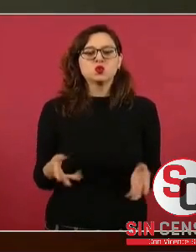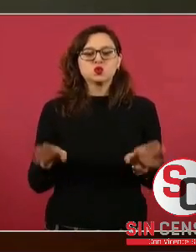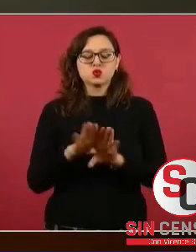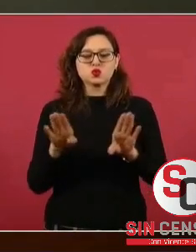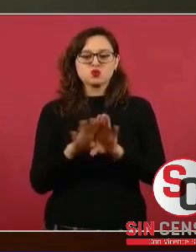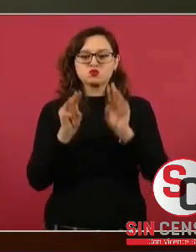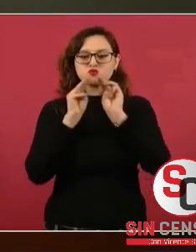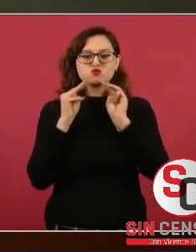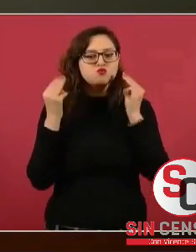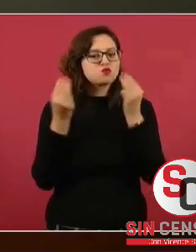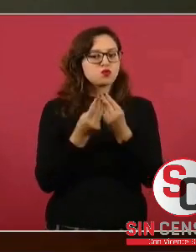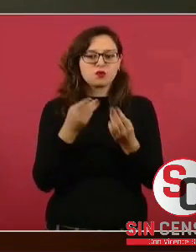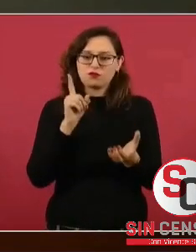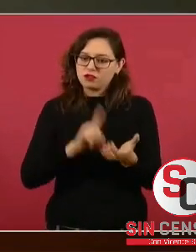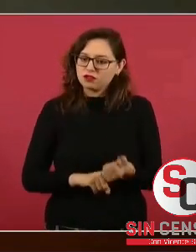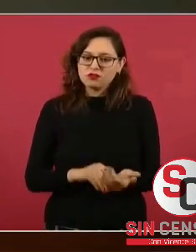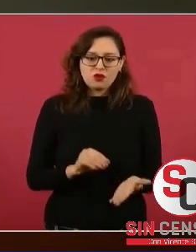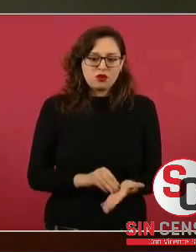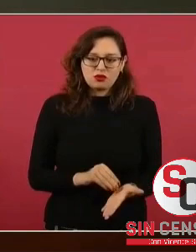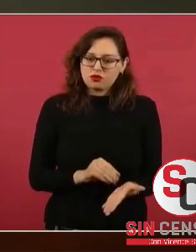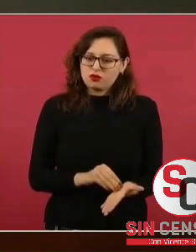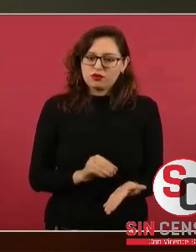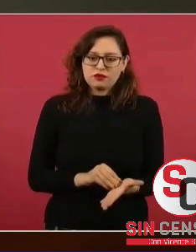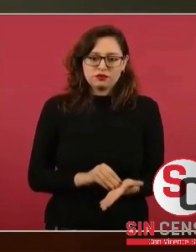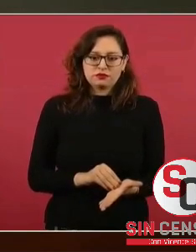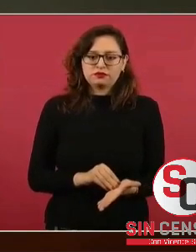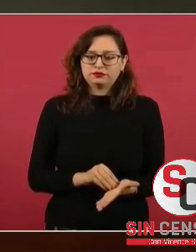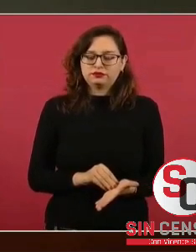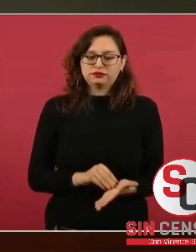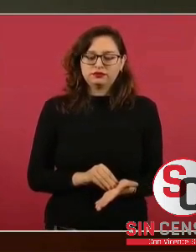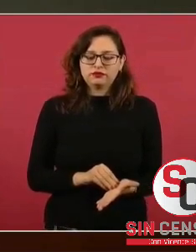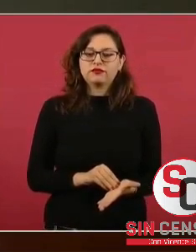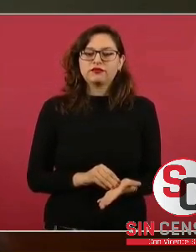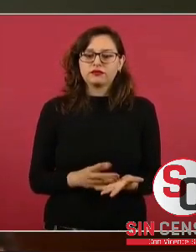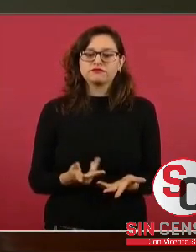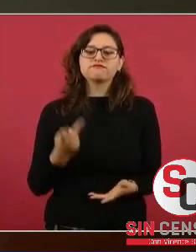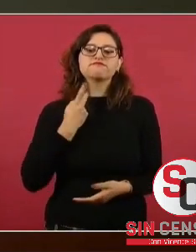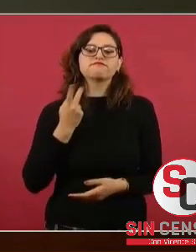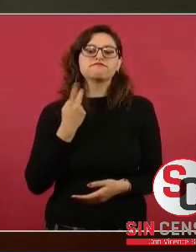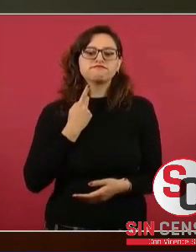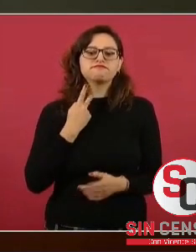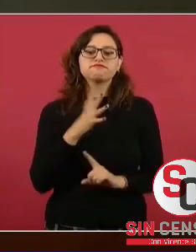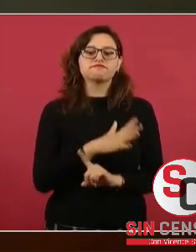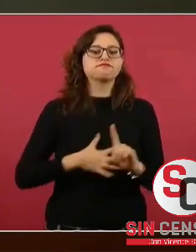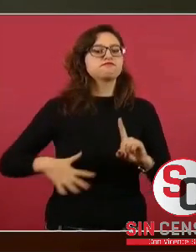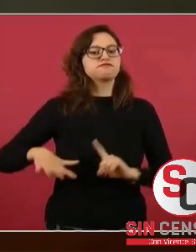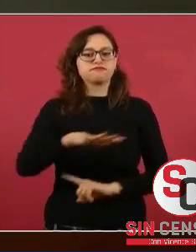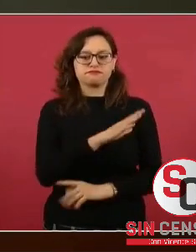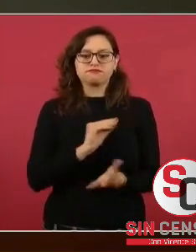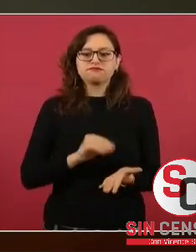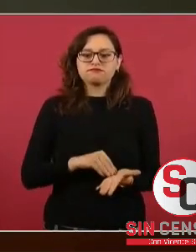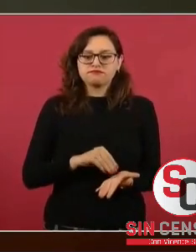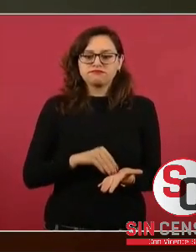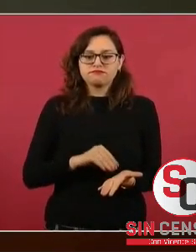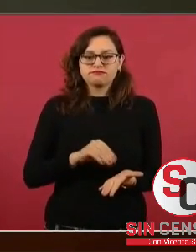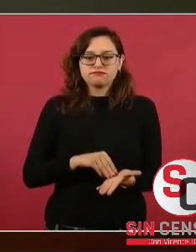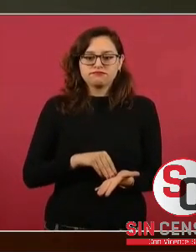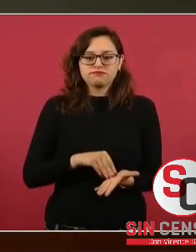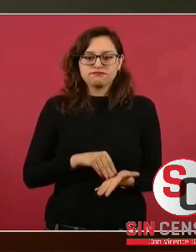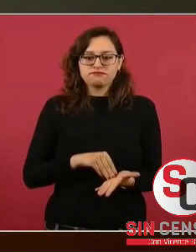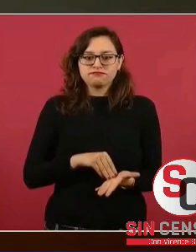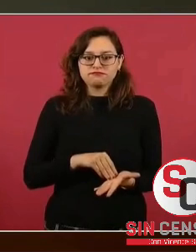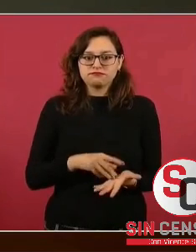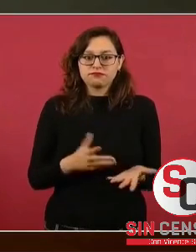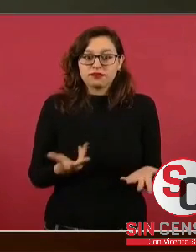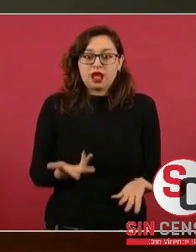mafias que siguen perdurando en el ambiente social político de México y que siguen teniendo espacios